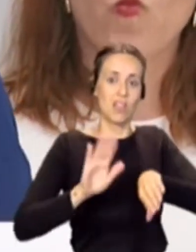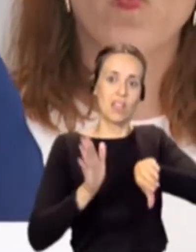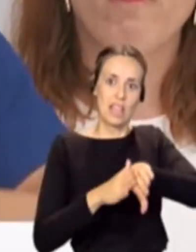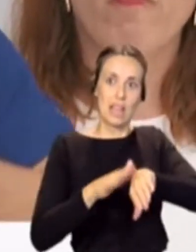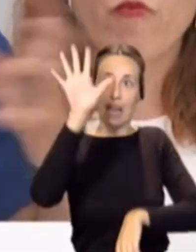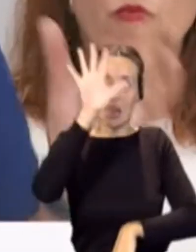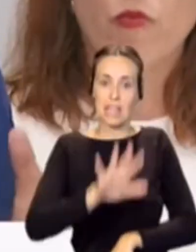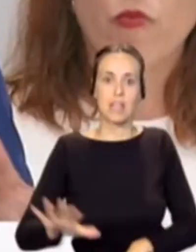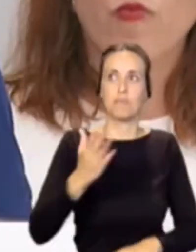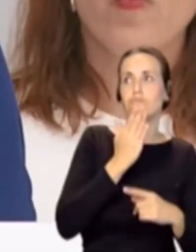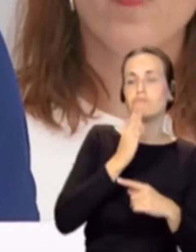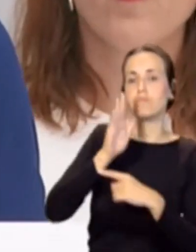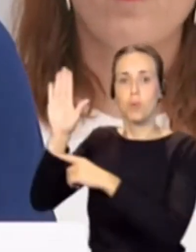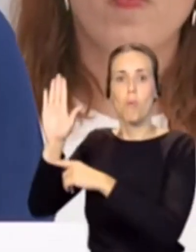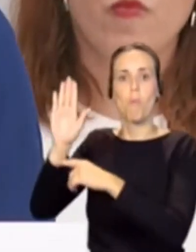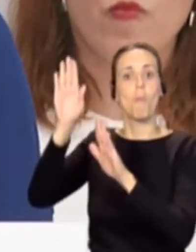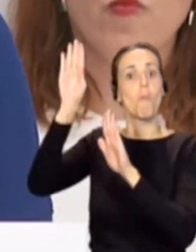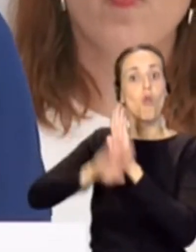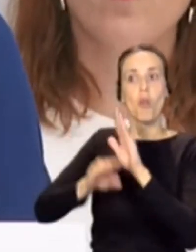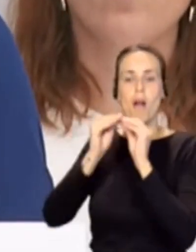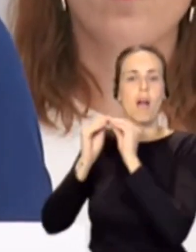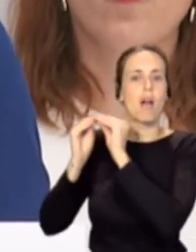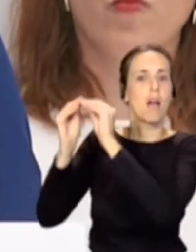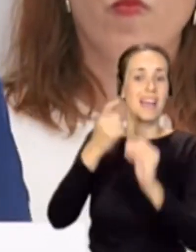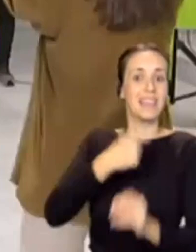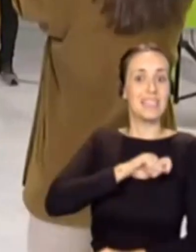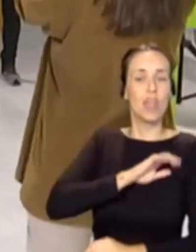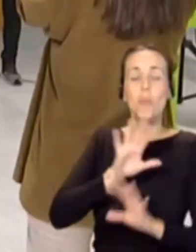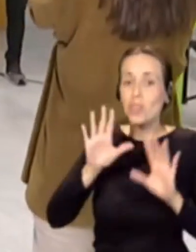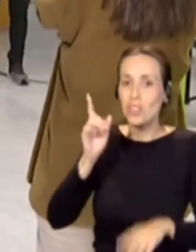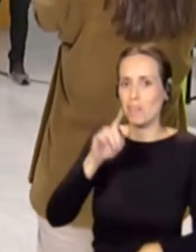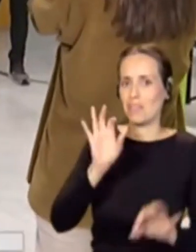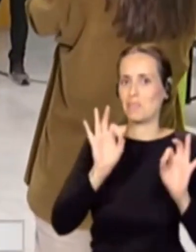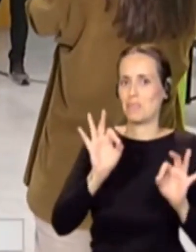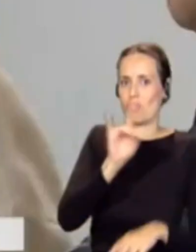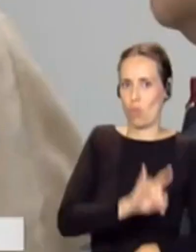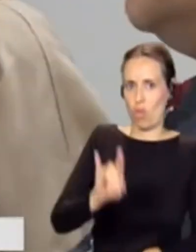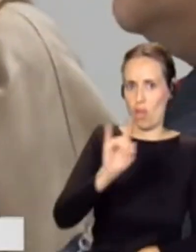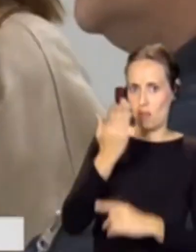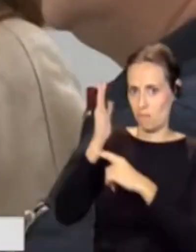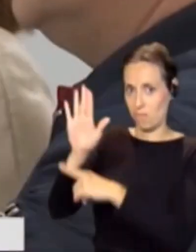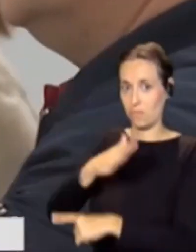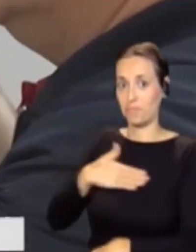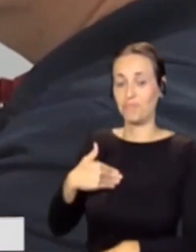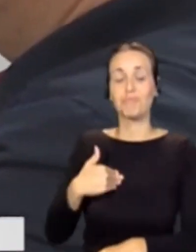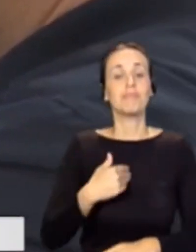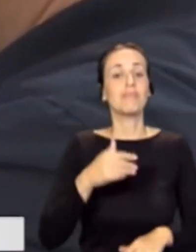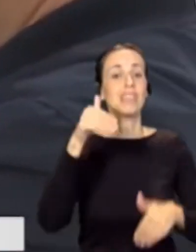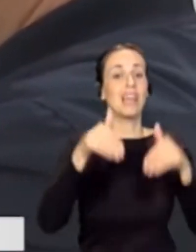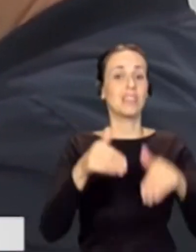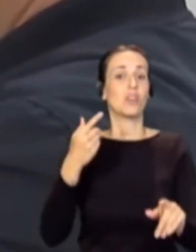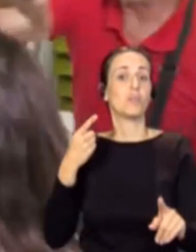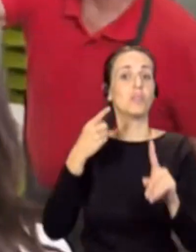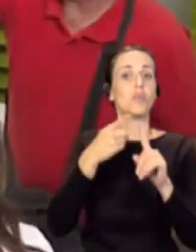con un programa para el conjunto del Estado, pero con un programa para Canarias. Sostienen que otro de sus objetivos en estas elecciones será frenar a